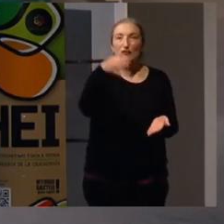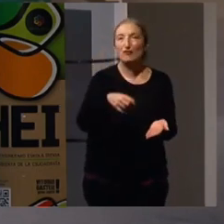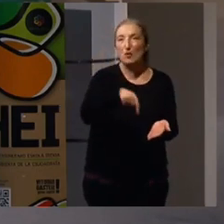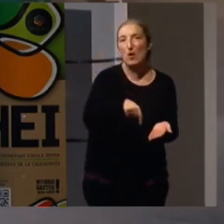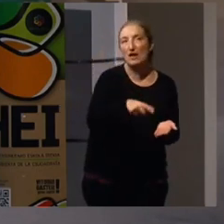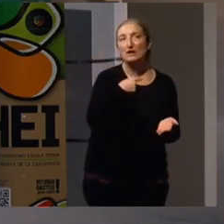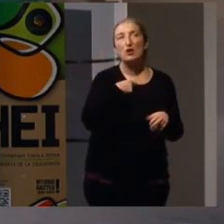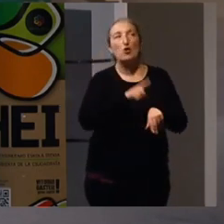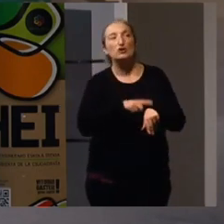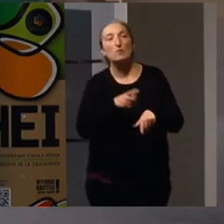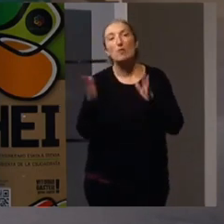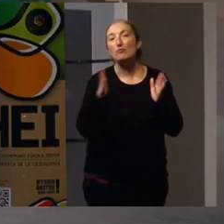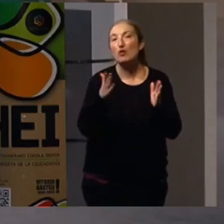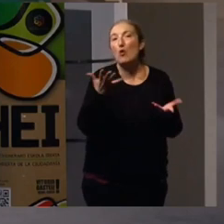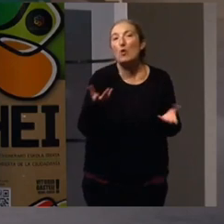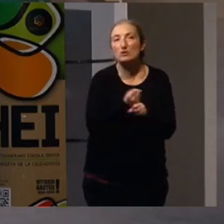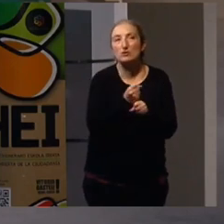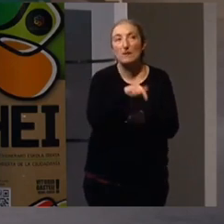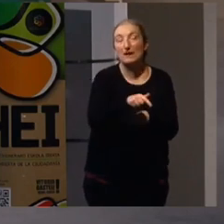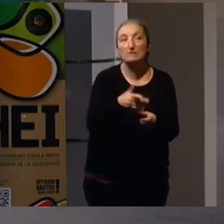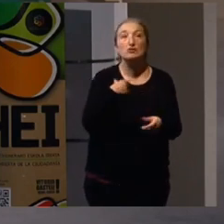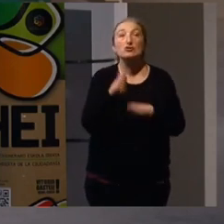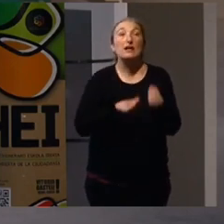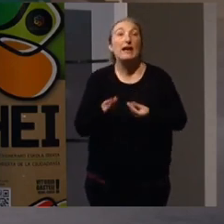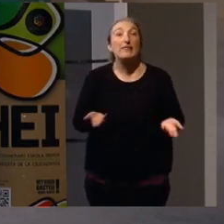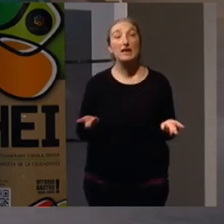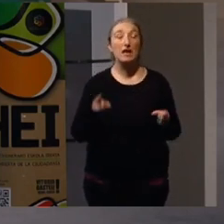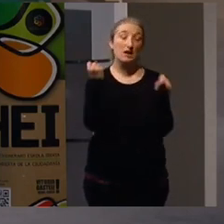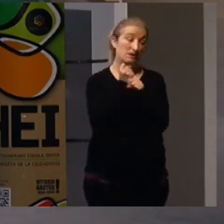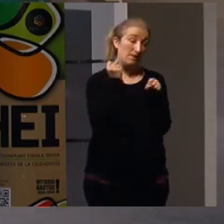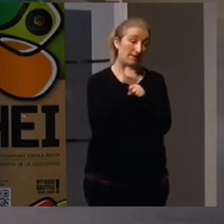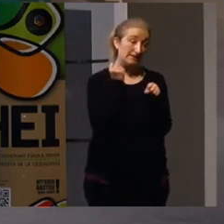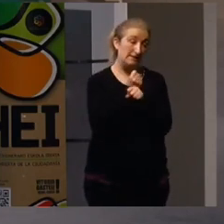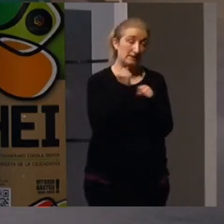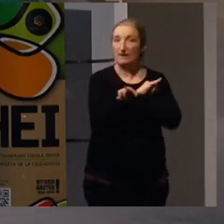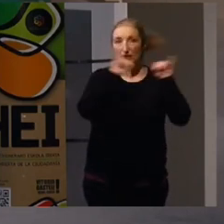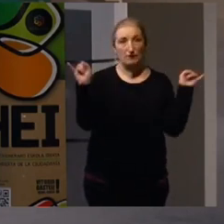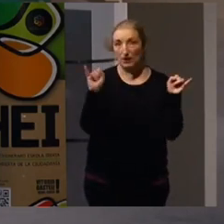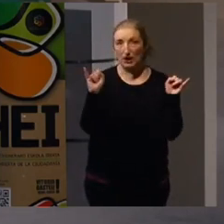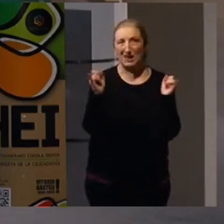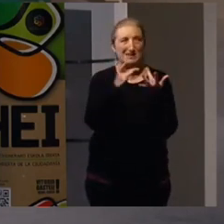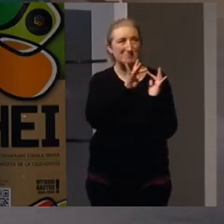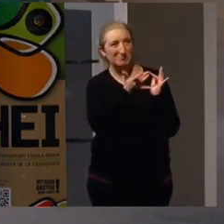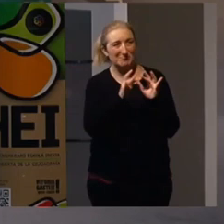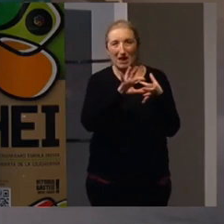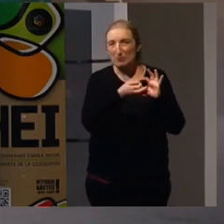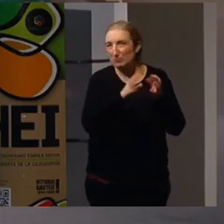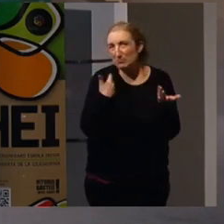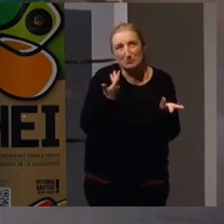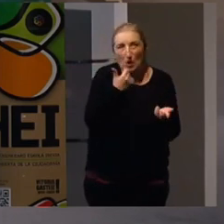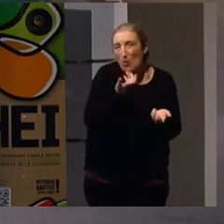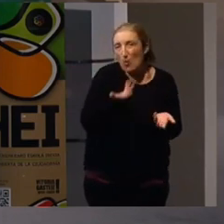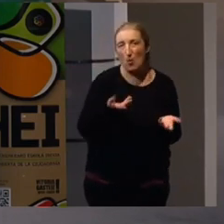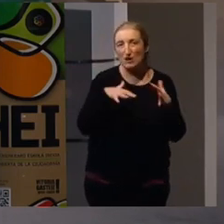en un sitio o no. Entonces, pues, ¿a qué se dedicaban? A hacer el trabajo que se les ponía y ya, ¿no? No había una posibilidad de